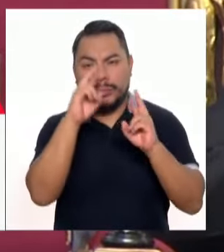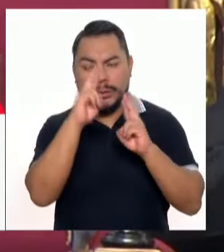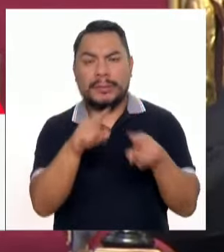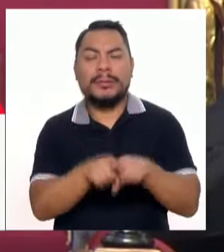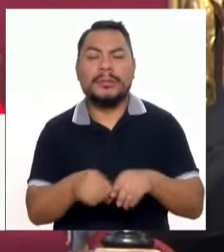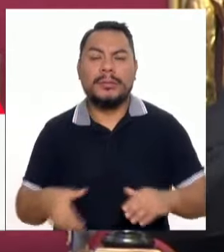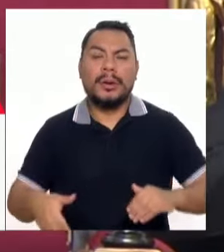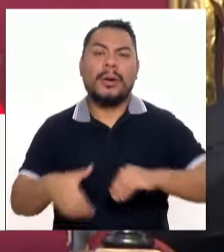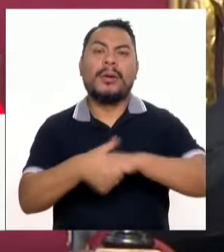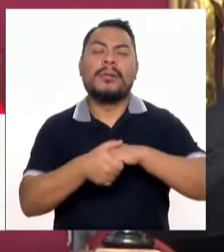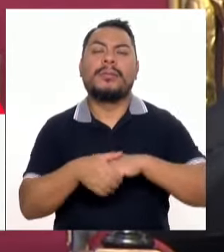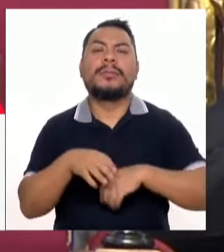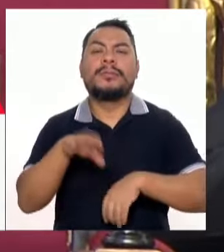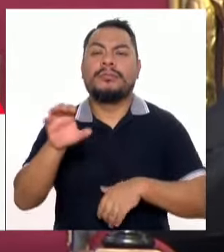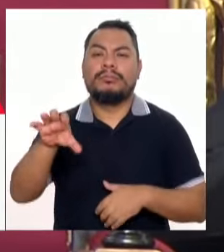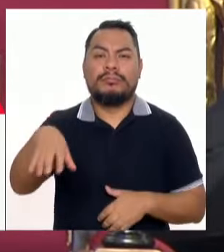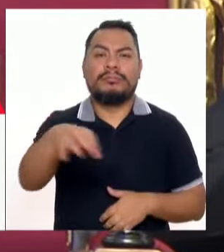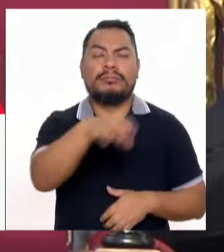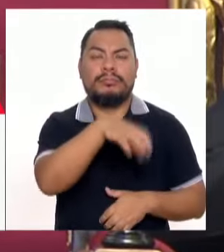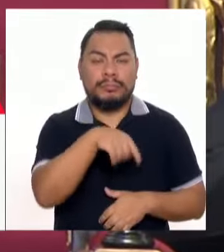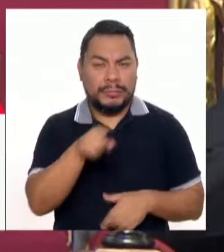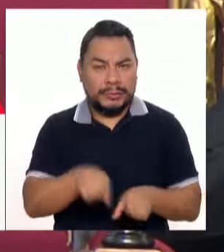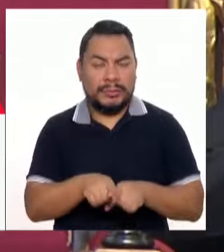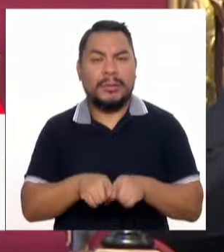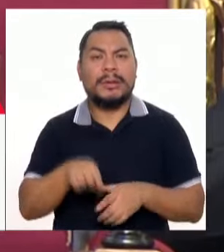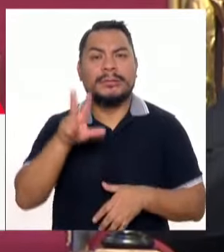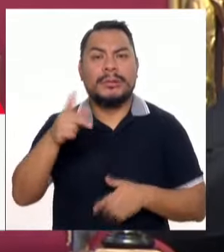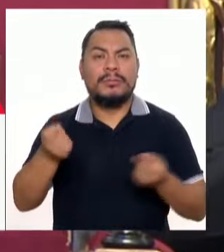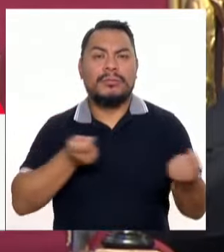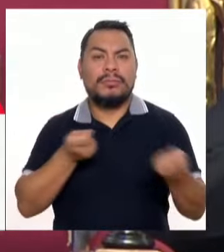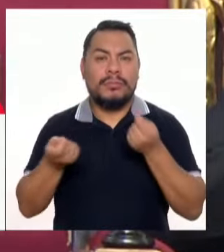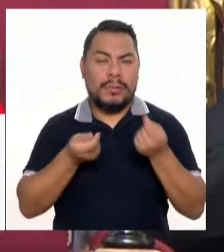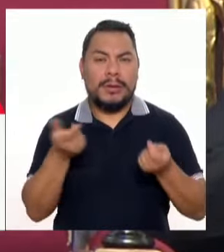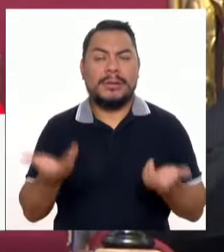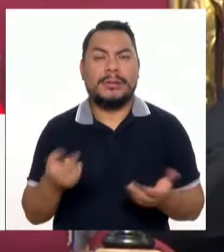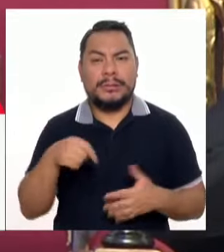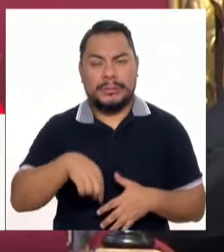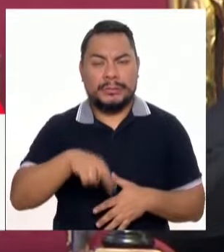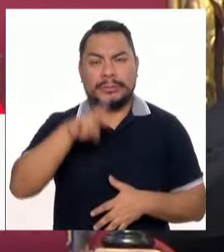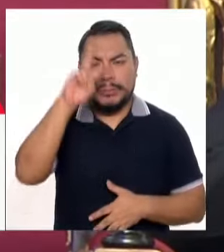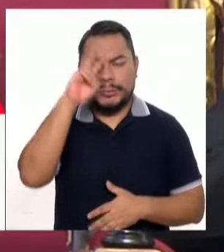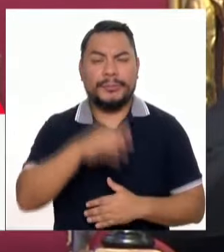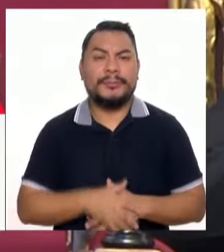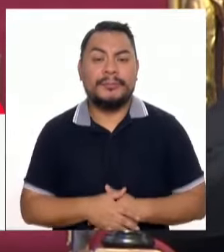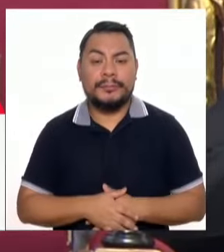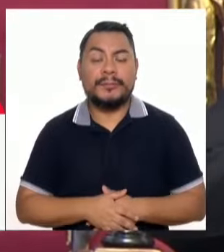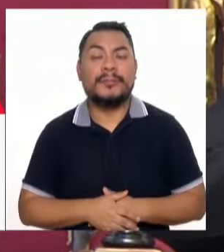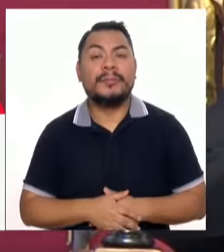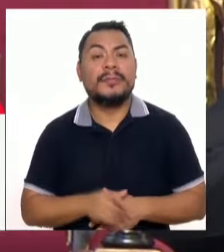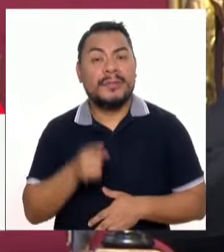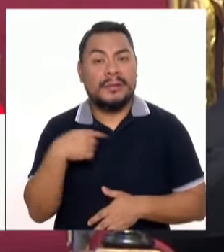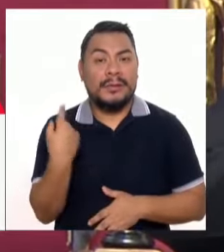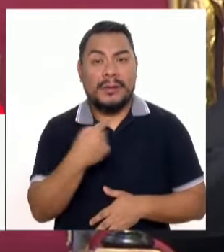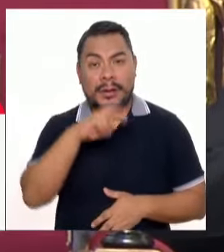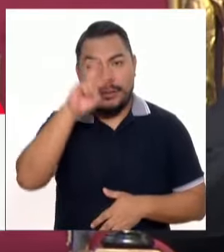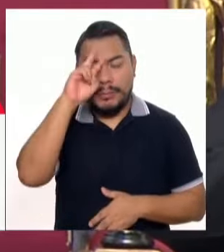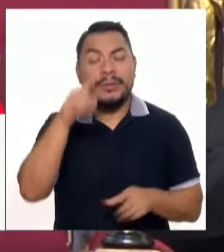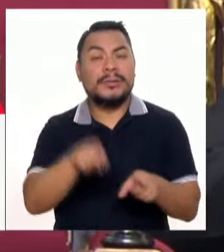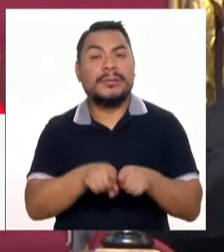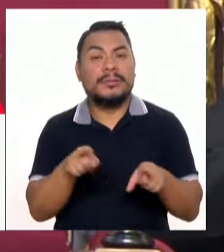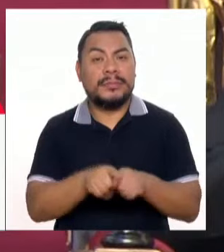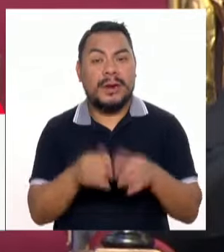mano de sus instituciones, de la mano de los tres poderes del Estado. El Perú también encara en la